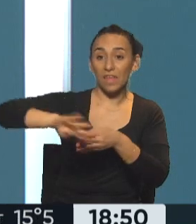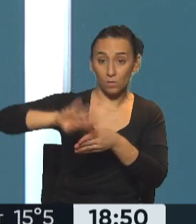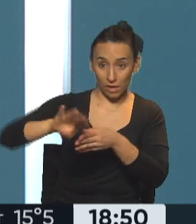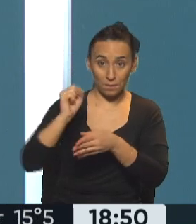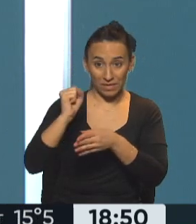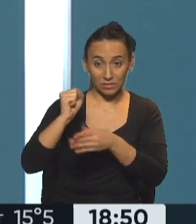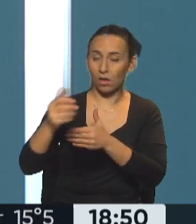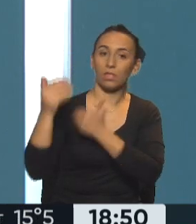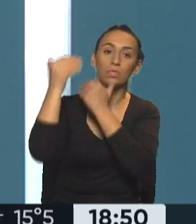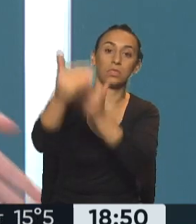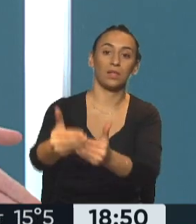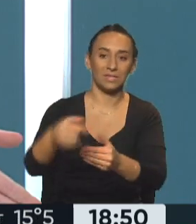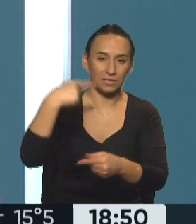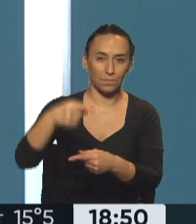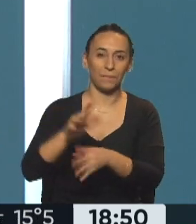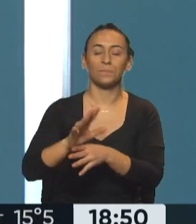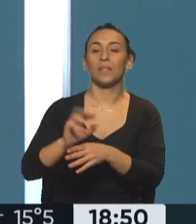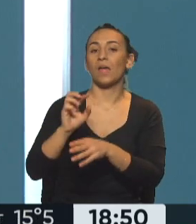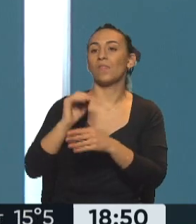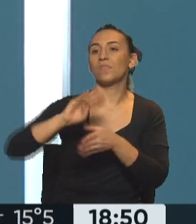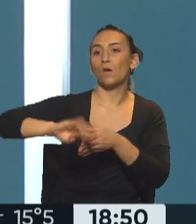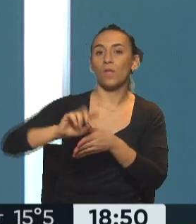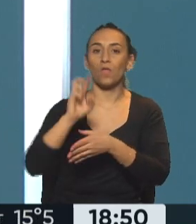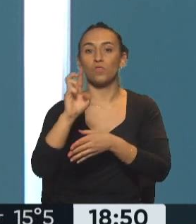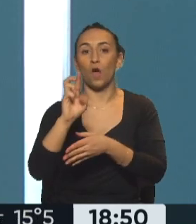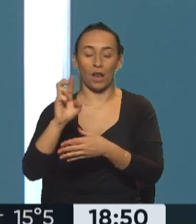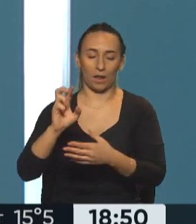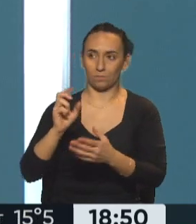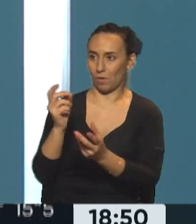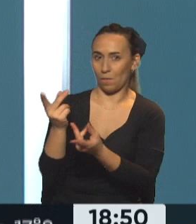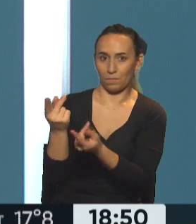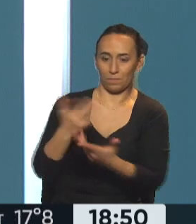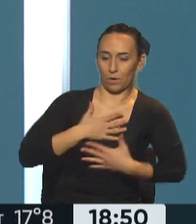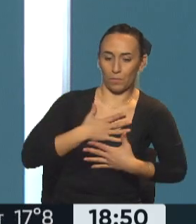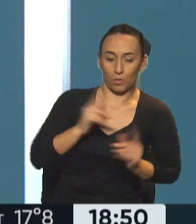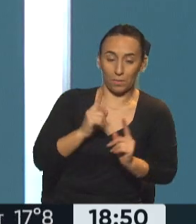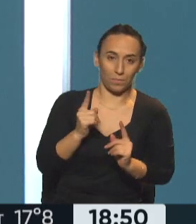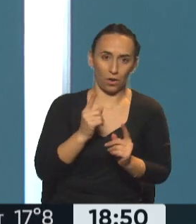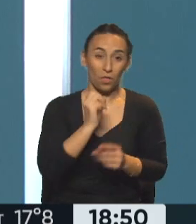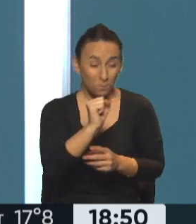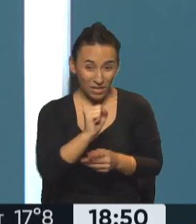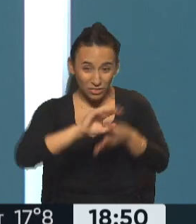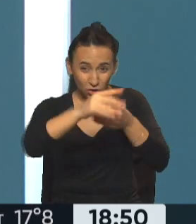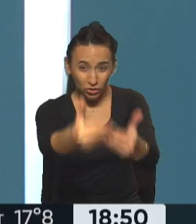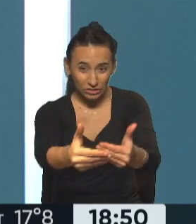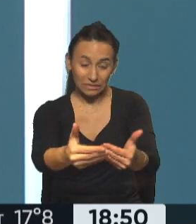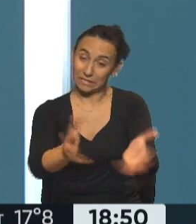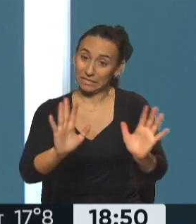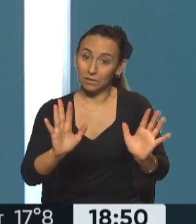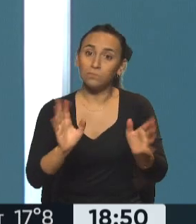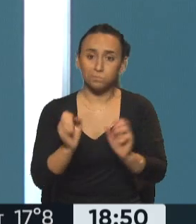reestructura o patea para adelante deudas en dólares, en una moneda que no es la suya. En la moneda local no es normal. Bueno, ha